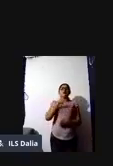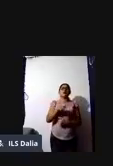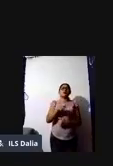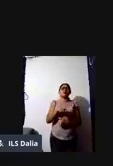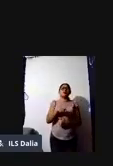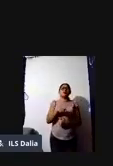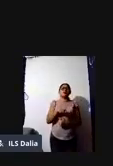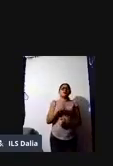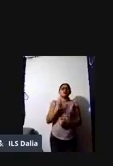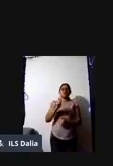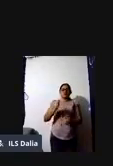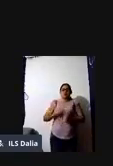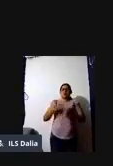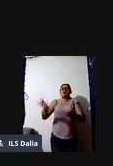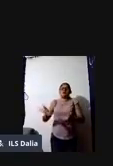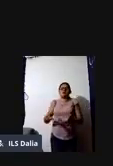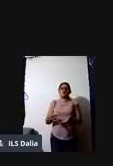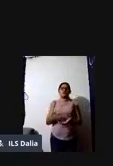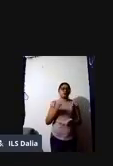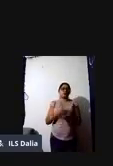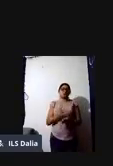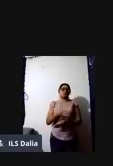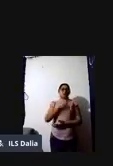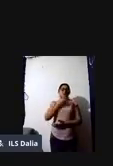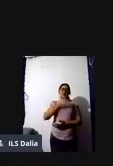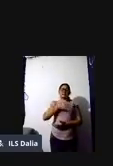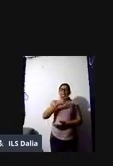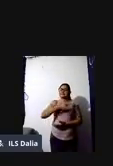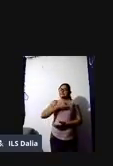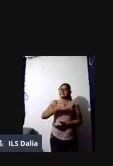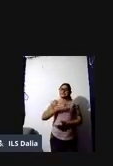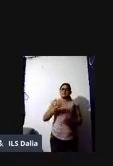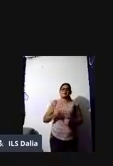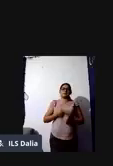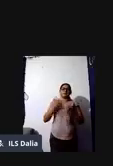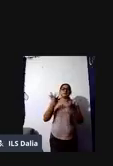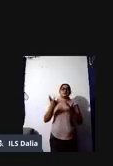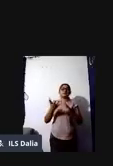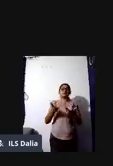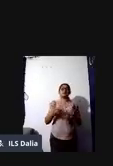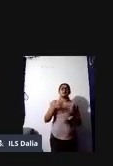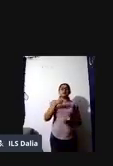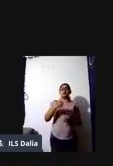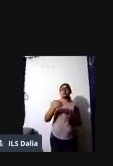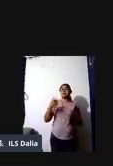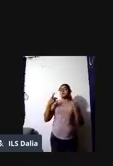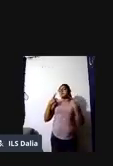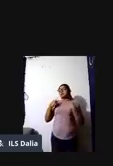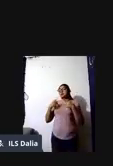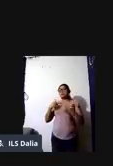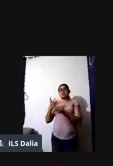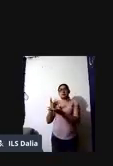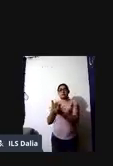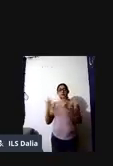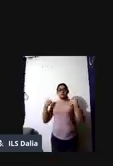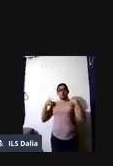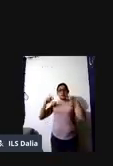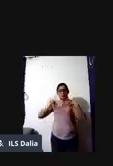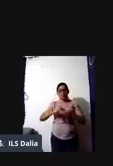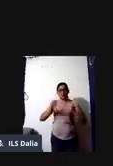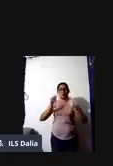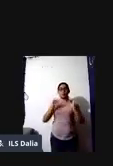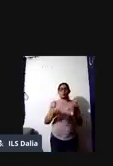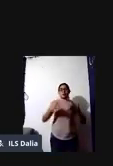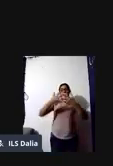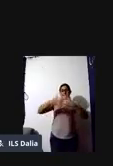una emoción en una reactividad, tanto para la docente o el docente, como para el empresario, la empresaria, o